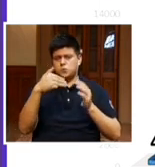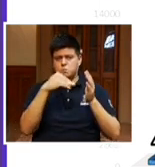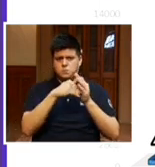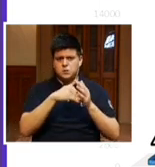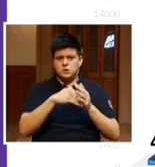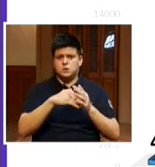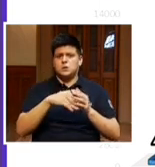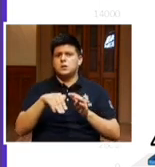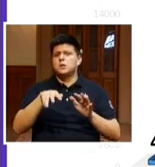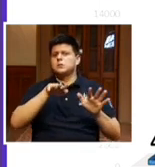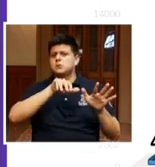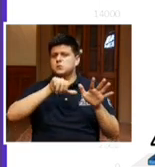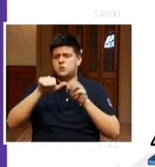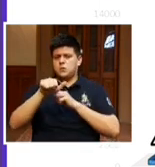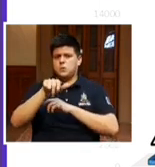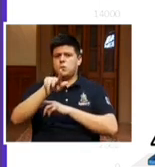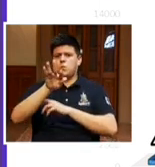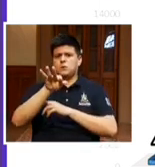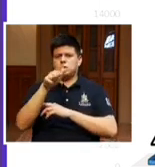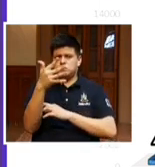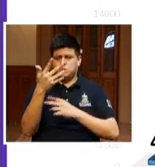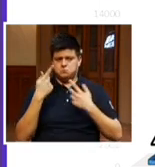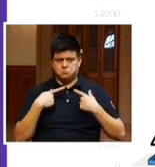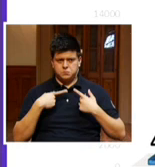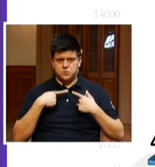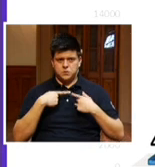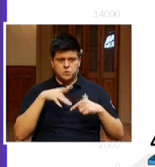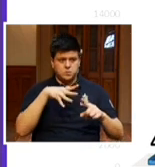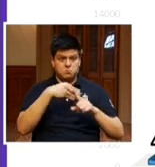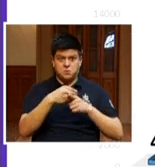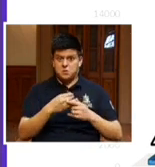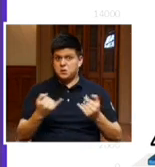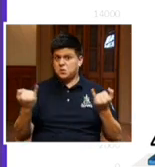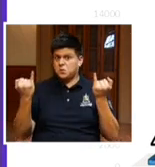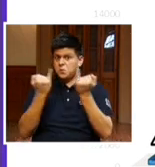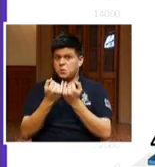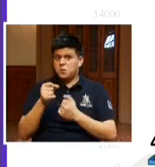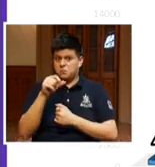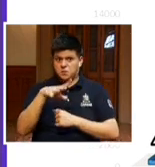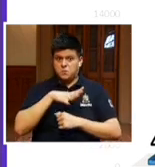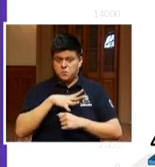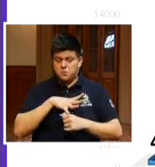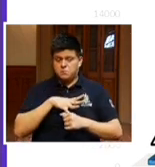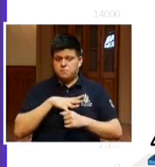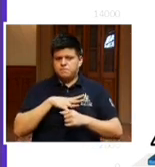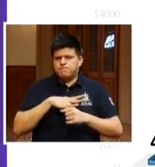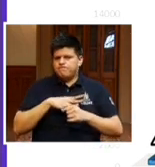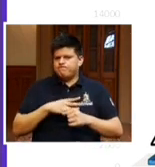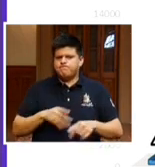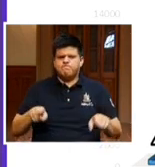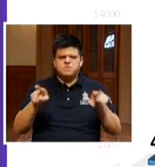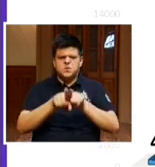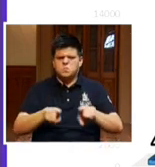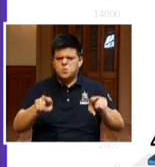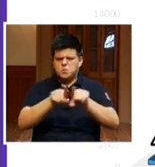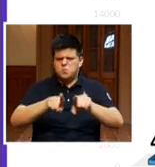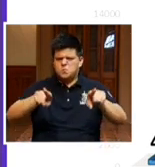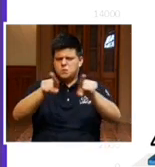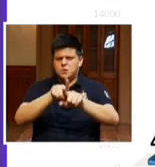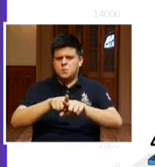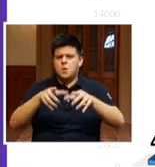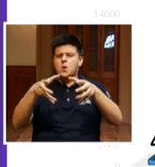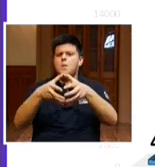38,655 casos y seguimos con la misma tendencia, es decir, la gran mayoría de casos se